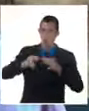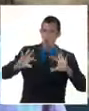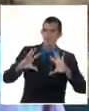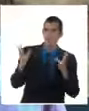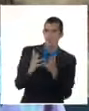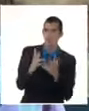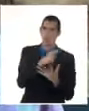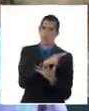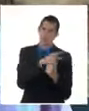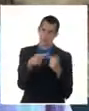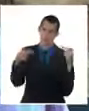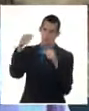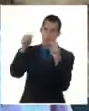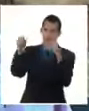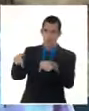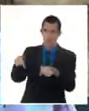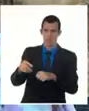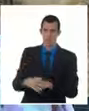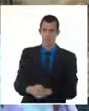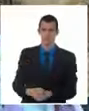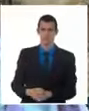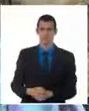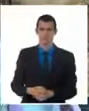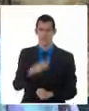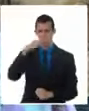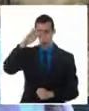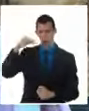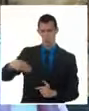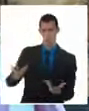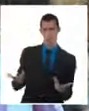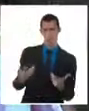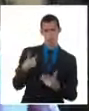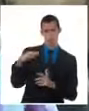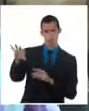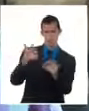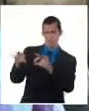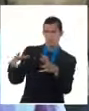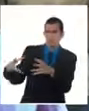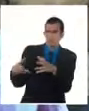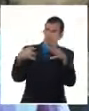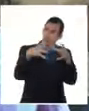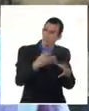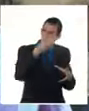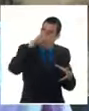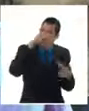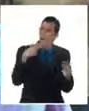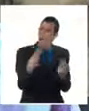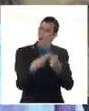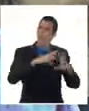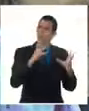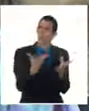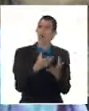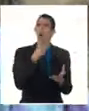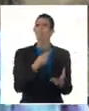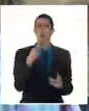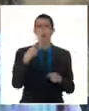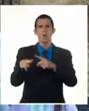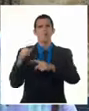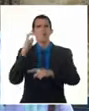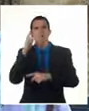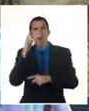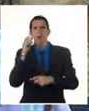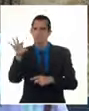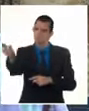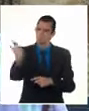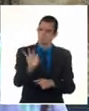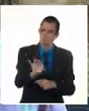estrategia para trabajar también coloquios, simposios con jóvenes, con mujeres, representando a Cuba. Por primera vez tenemos más